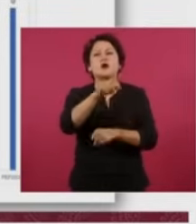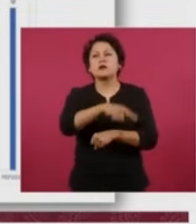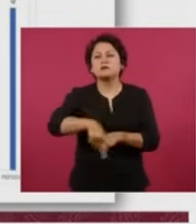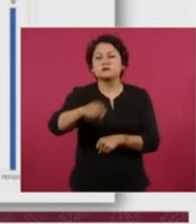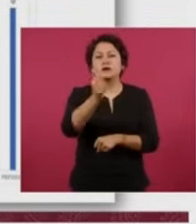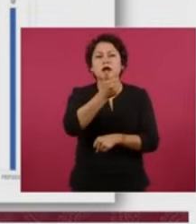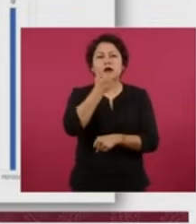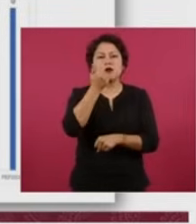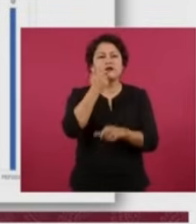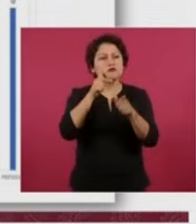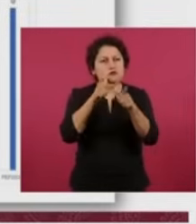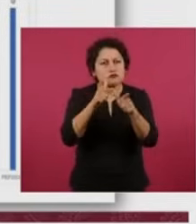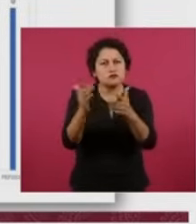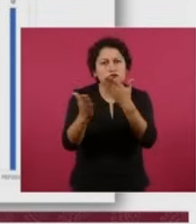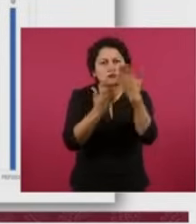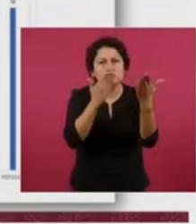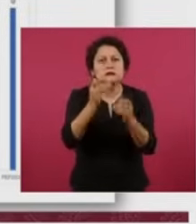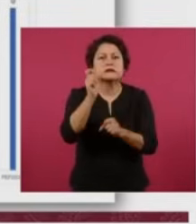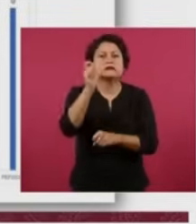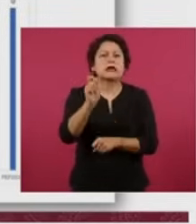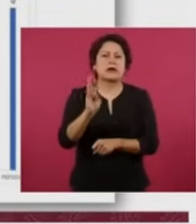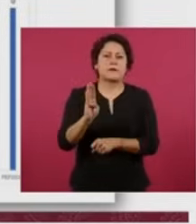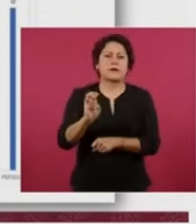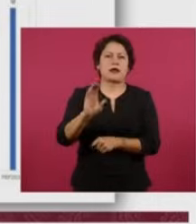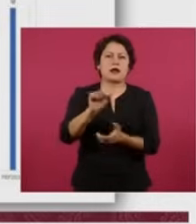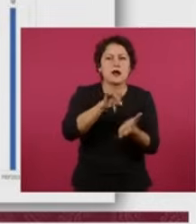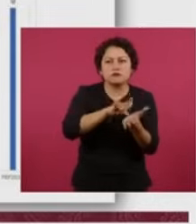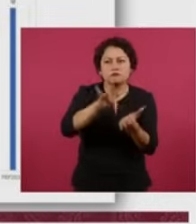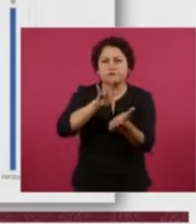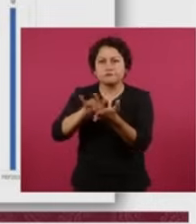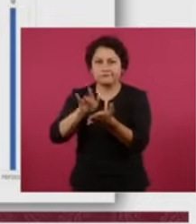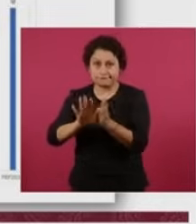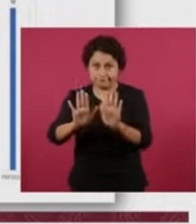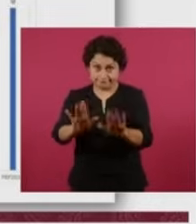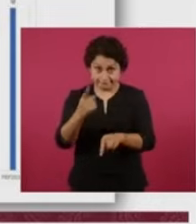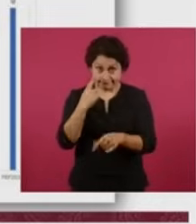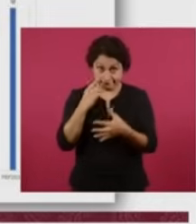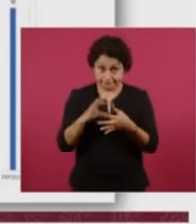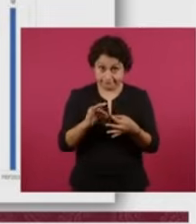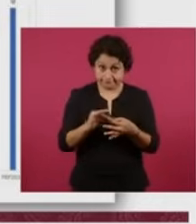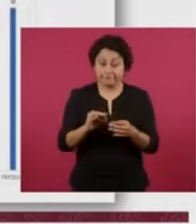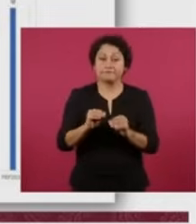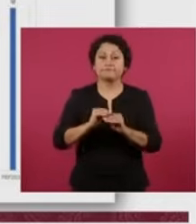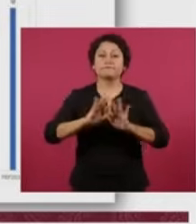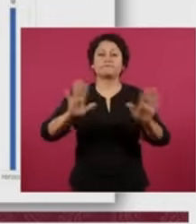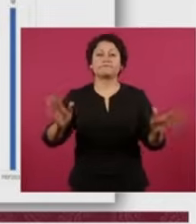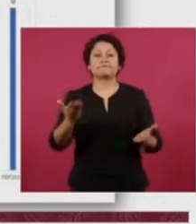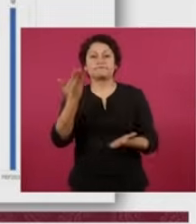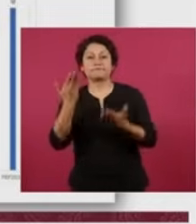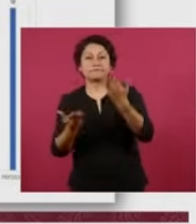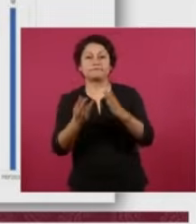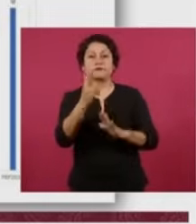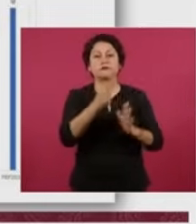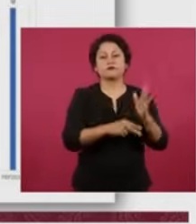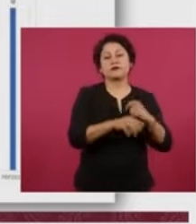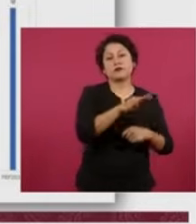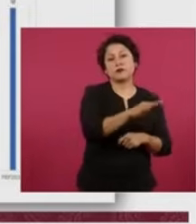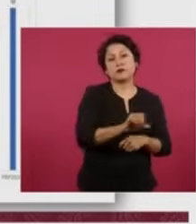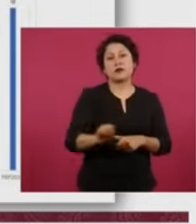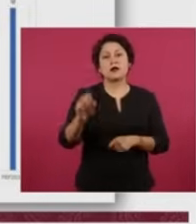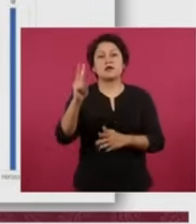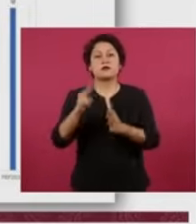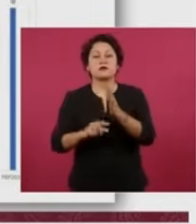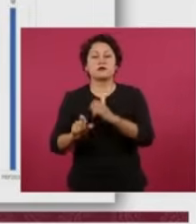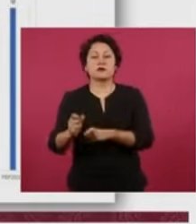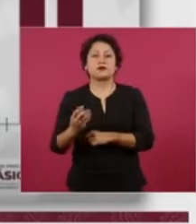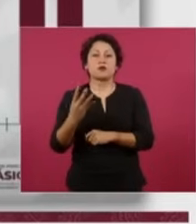en educación básica. Y vamos otra vez a los datos. De 2019 a 2024, 10.8 millones de niñas